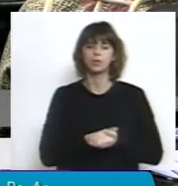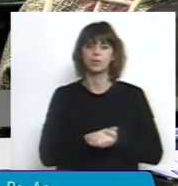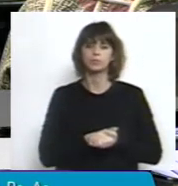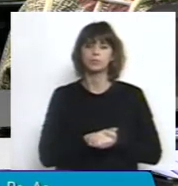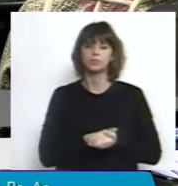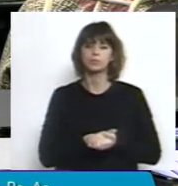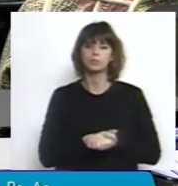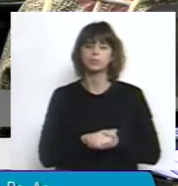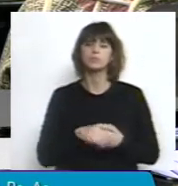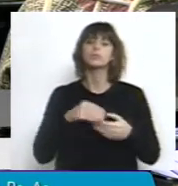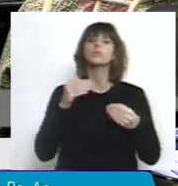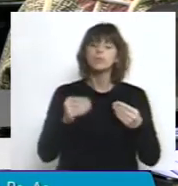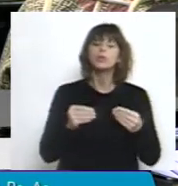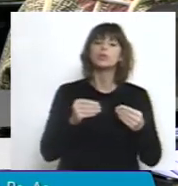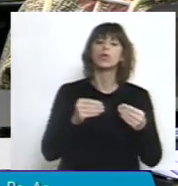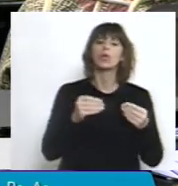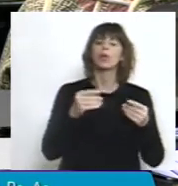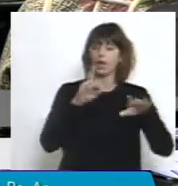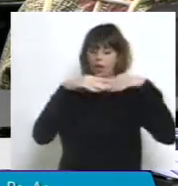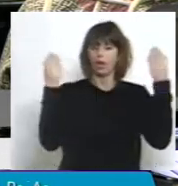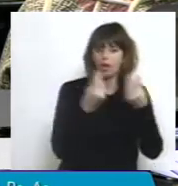producir una corrección del balance comercial